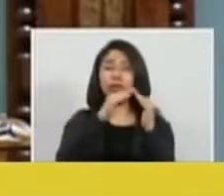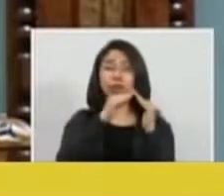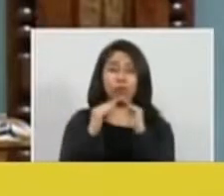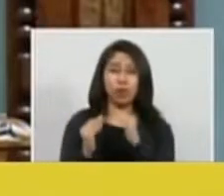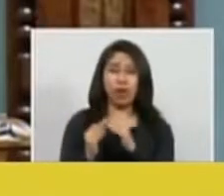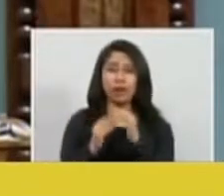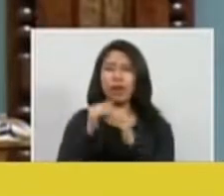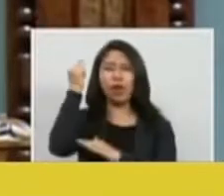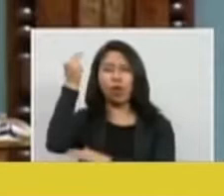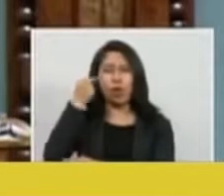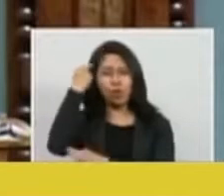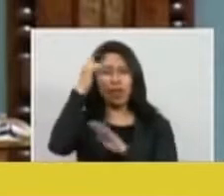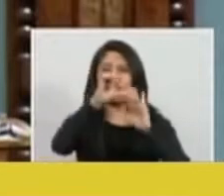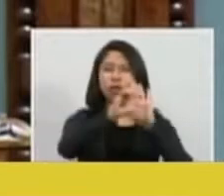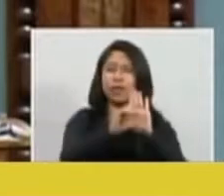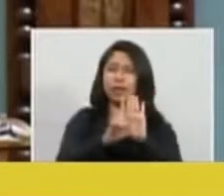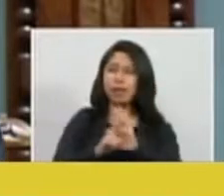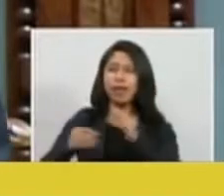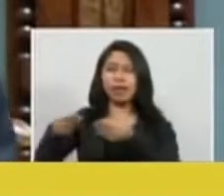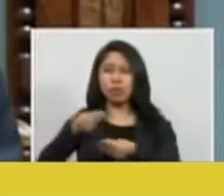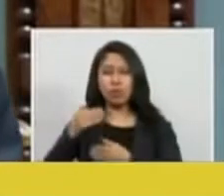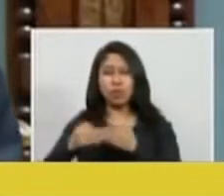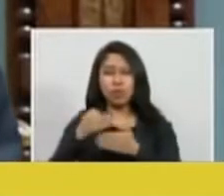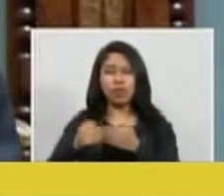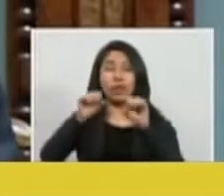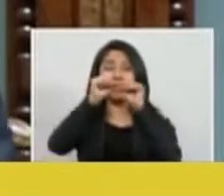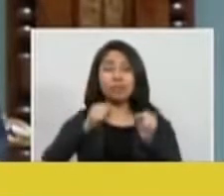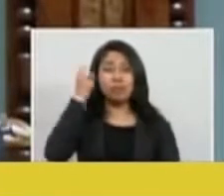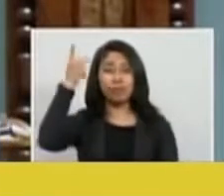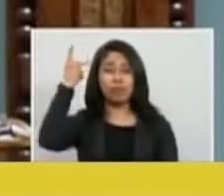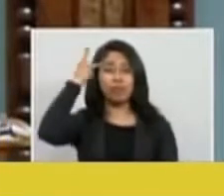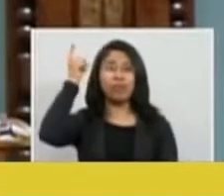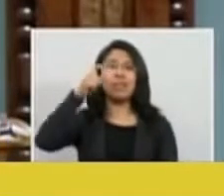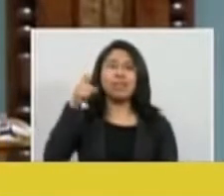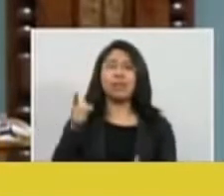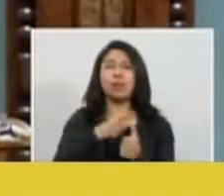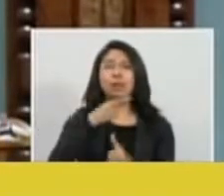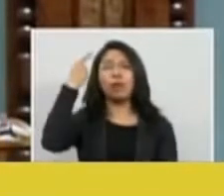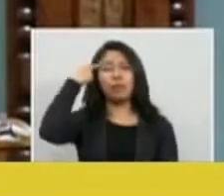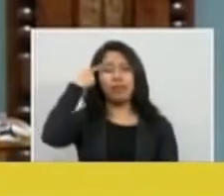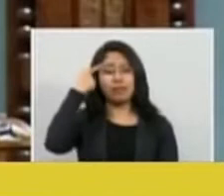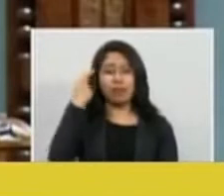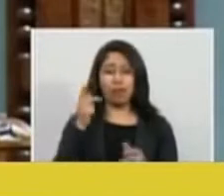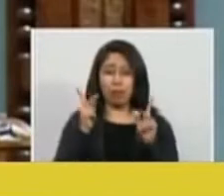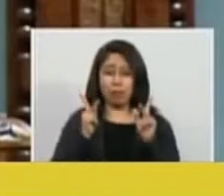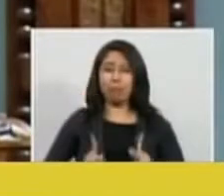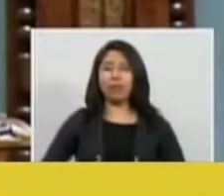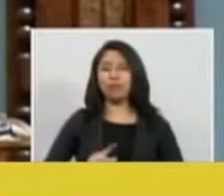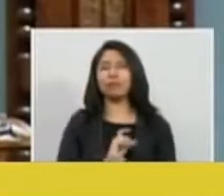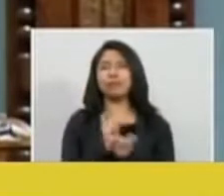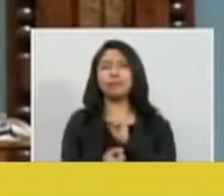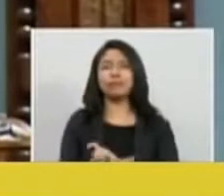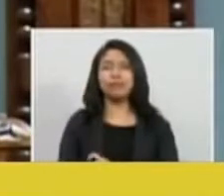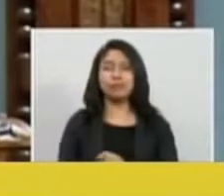la burocracia, las leyes y sistemas políticos, debemos cambiar como individuos.